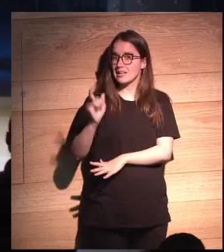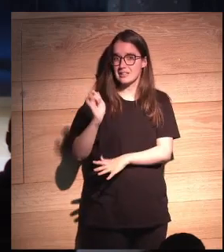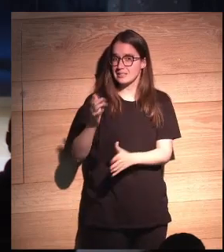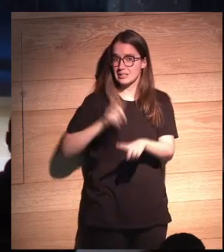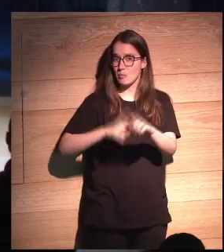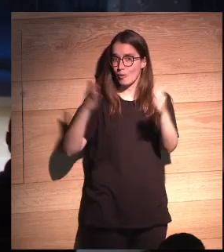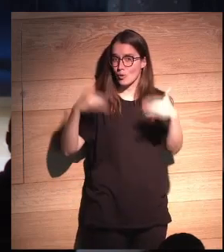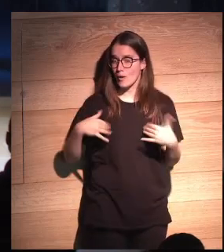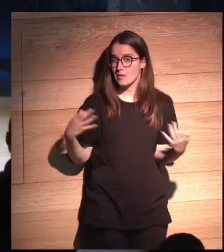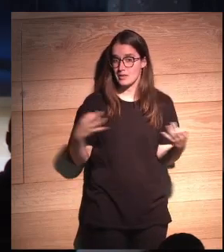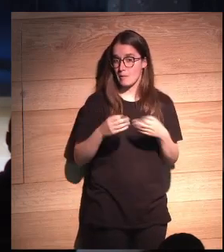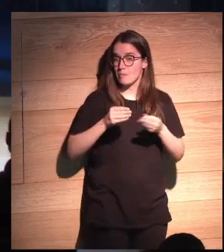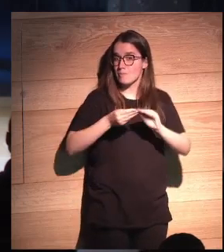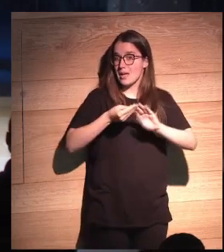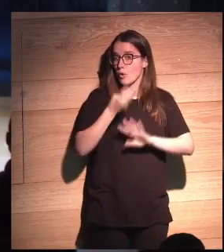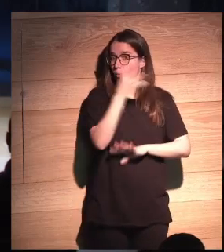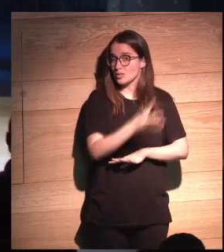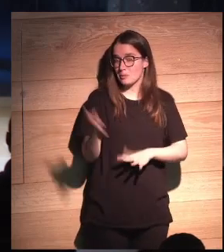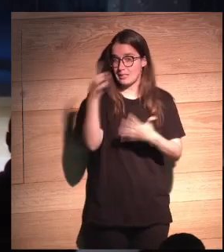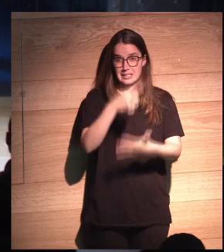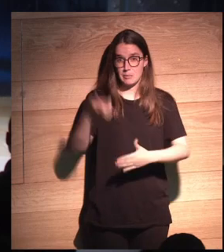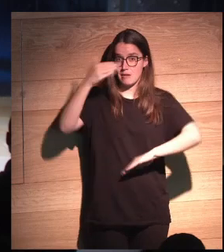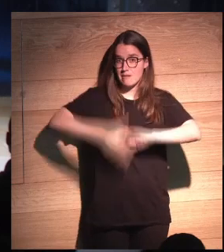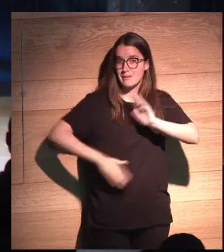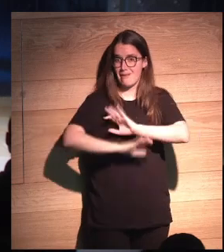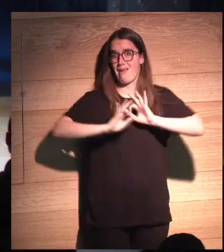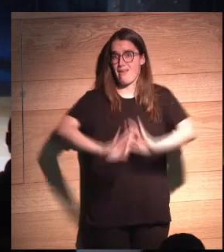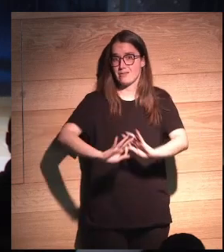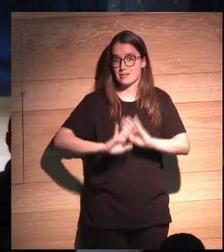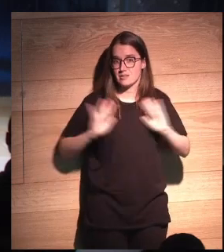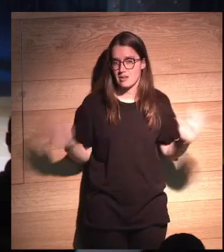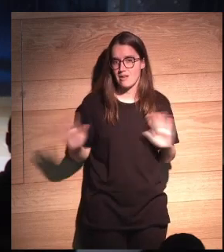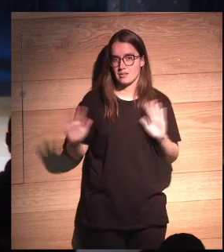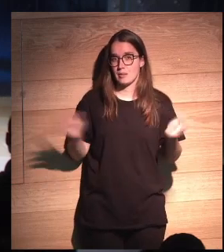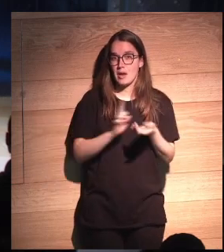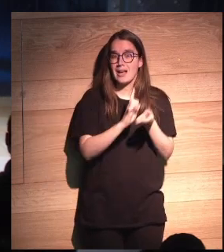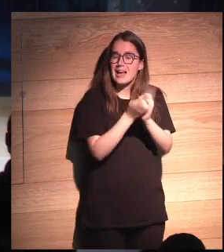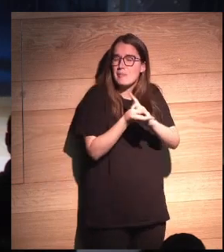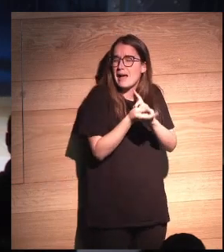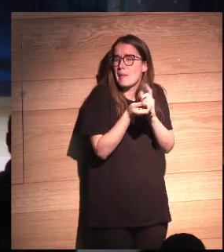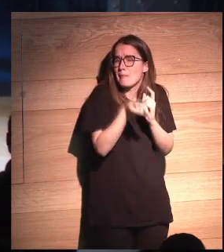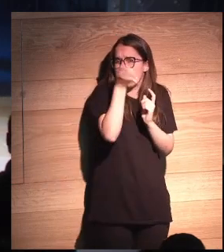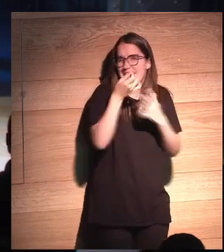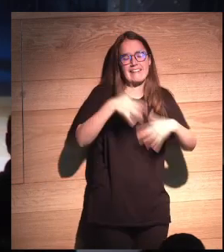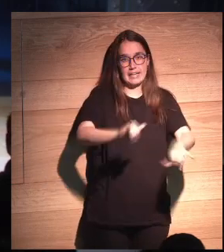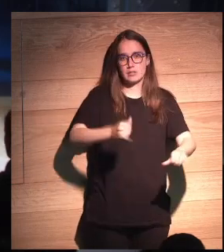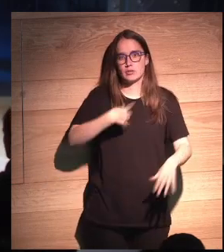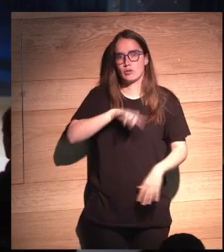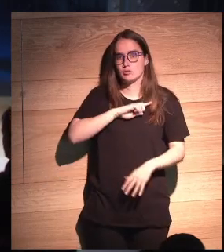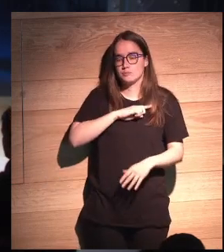no tienes. Tienes que cerrar una postproducción en 4 o 6 semanas y ahí se queda. No puedes cambiar ni una coma más. Nosotros por lo